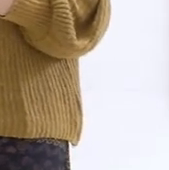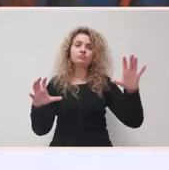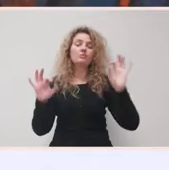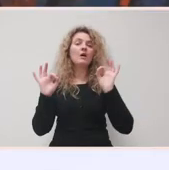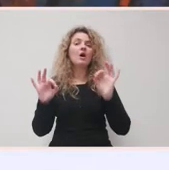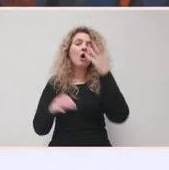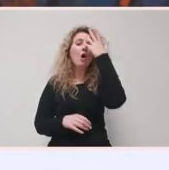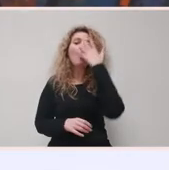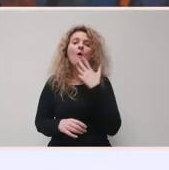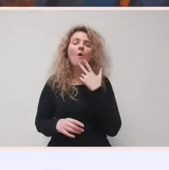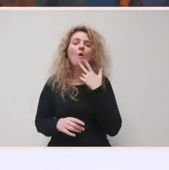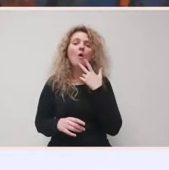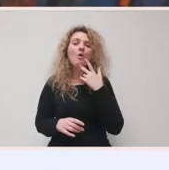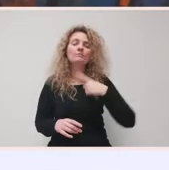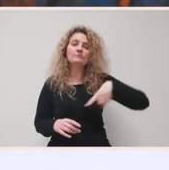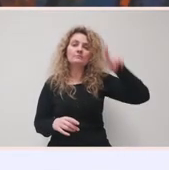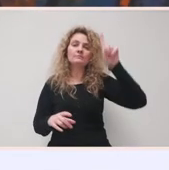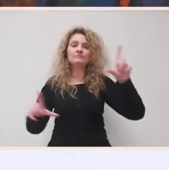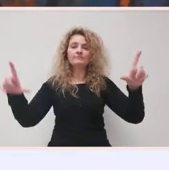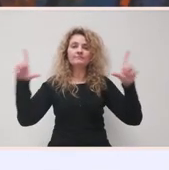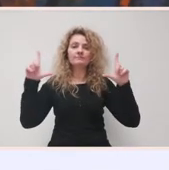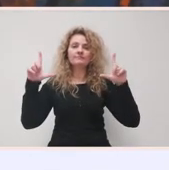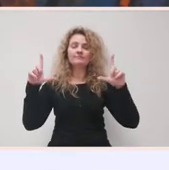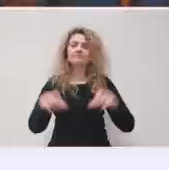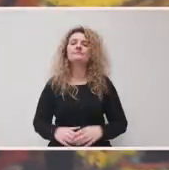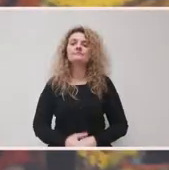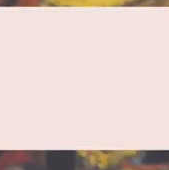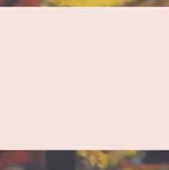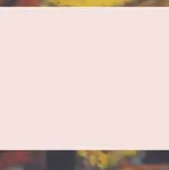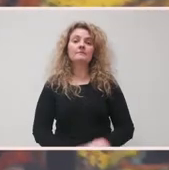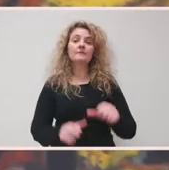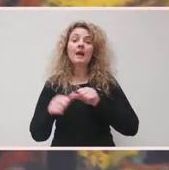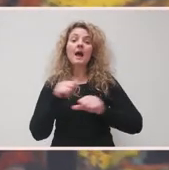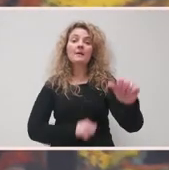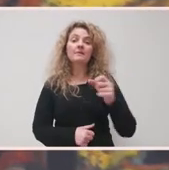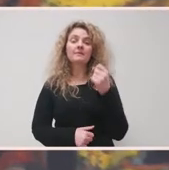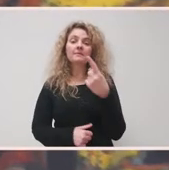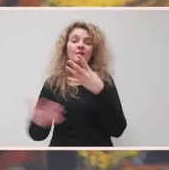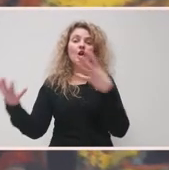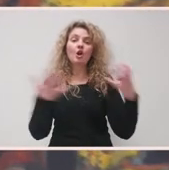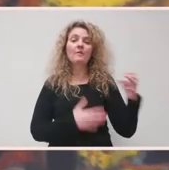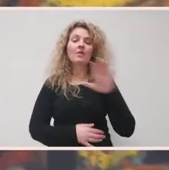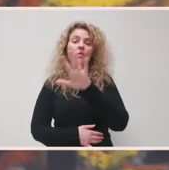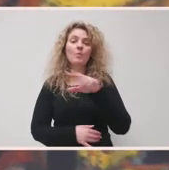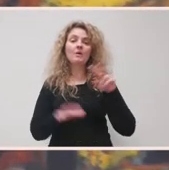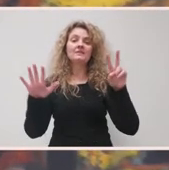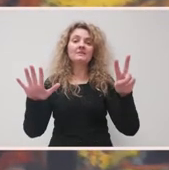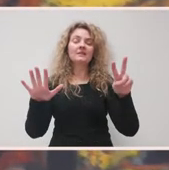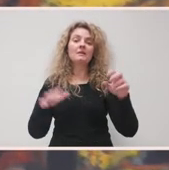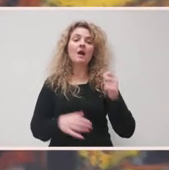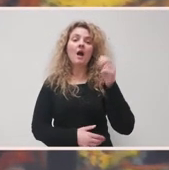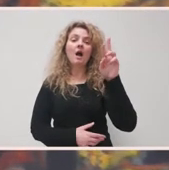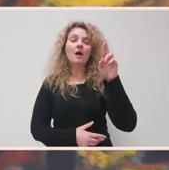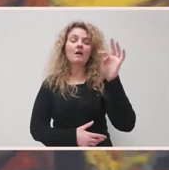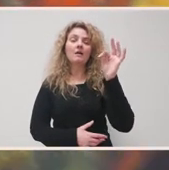protagonismo. A partir de 1957, Arturo vai experimentar un momento de creación febril, na que a